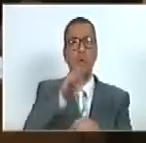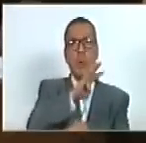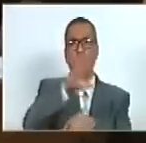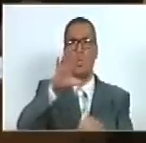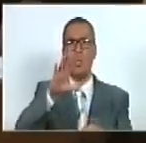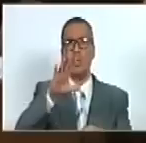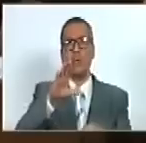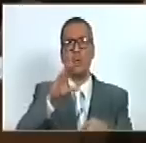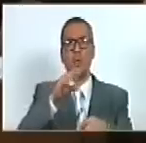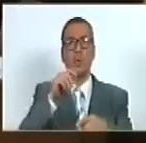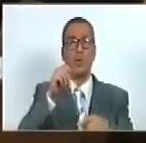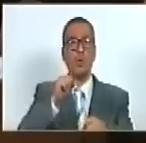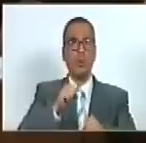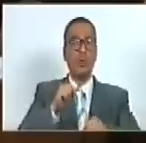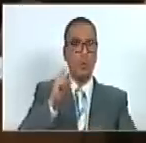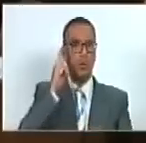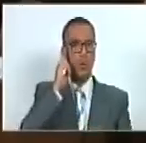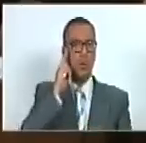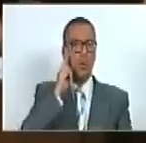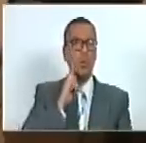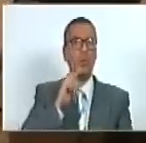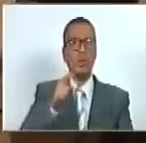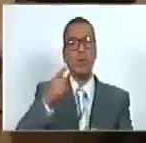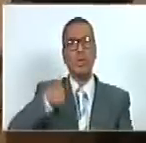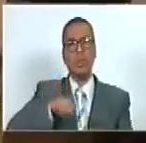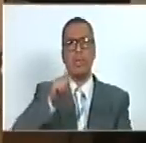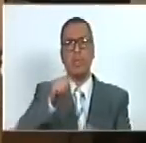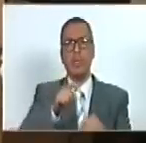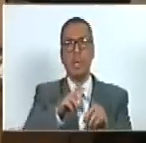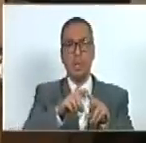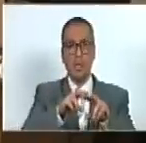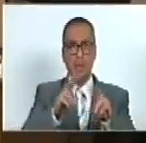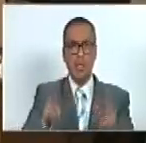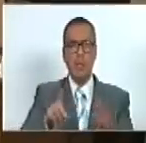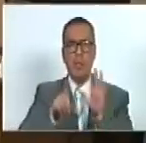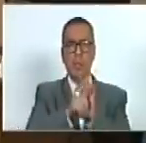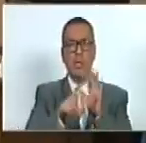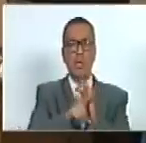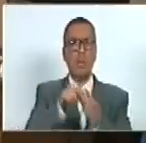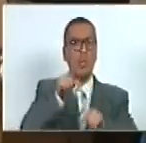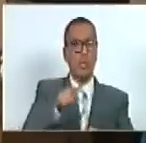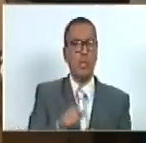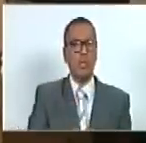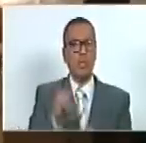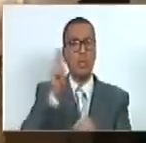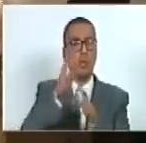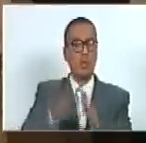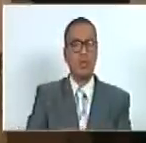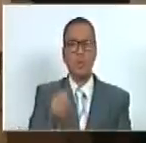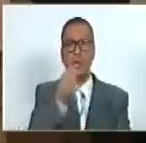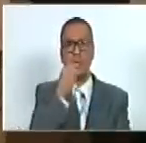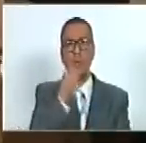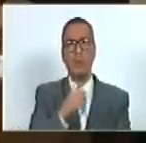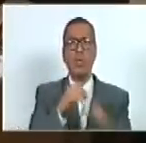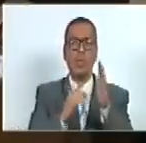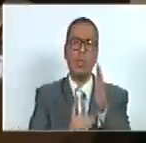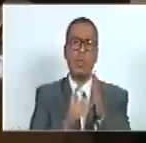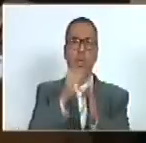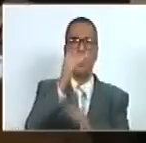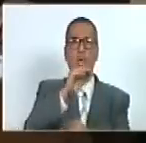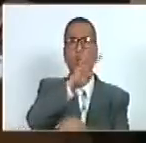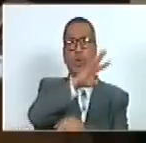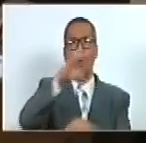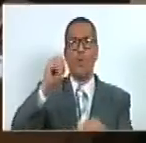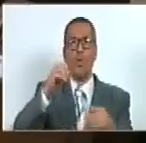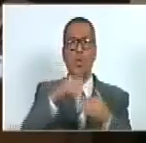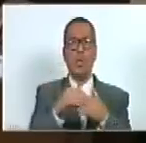45 bolívares que teníamos de Cestatique, que además es una ley, es la ley del programa de alimentación, se aumentó a